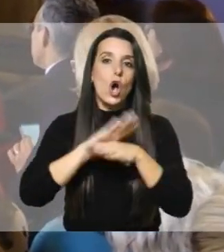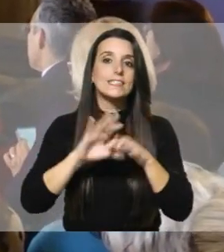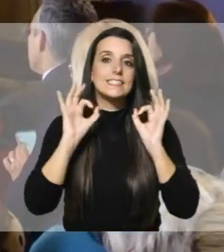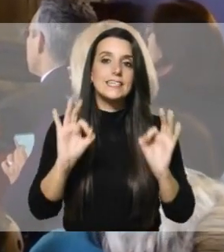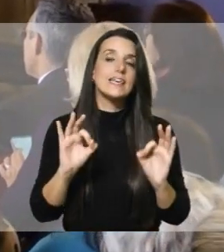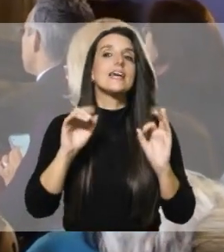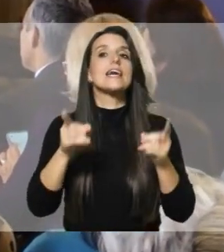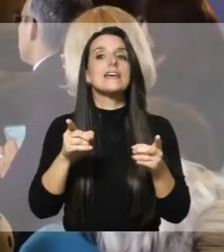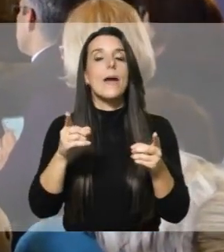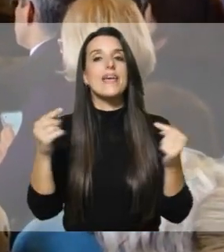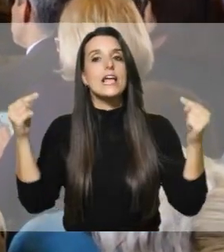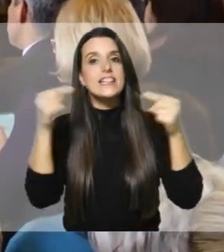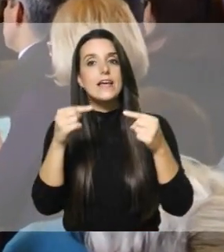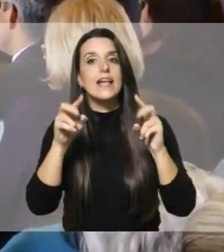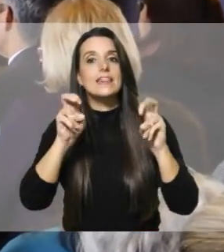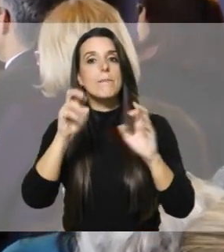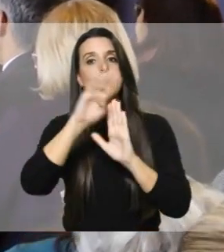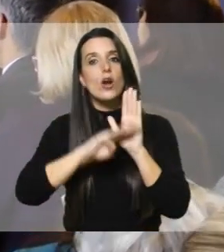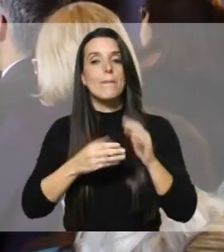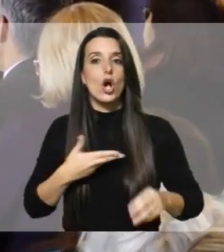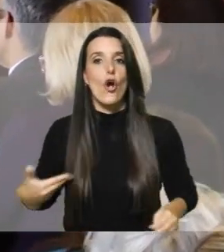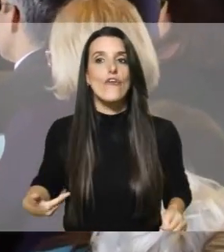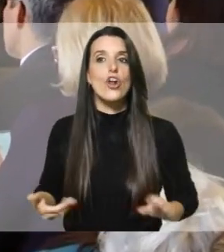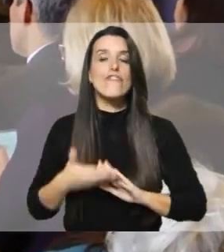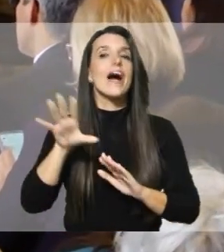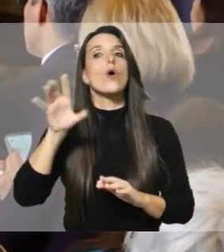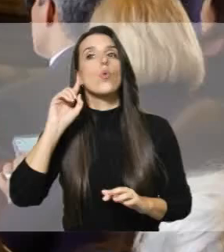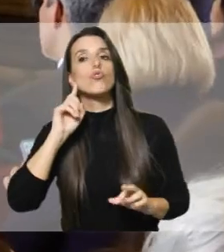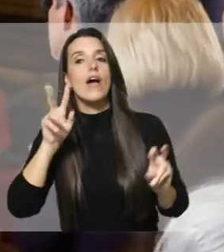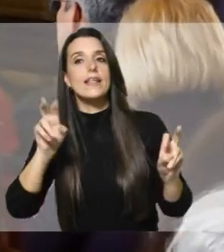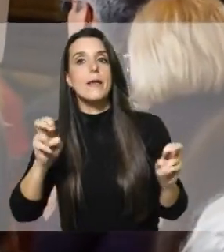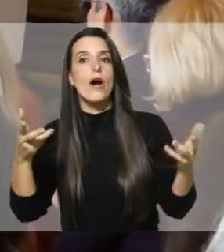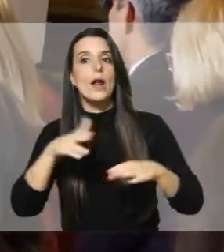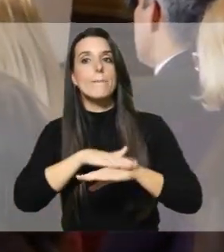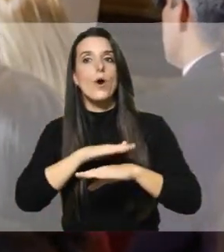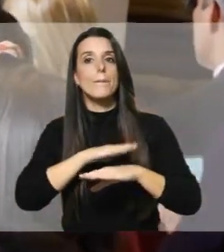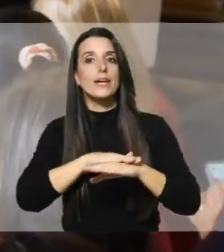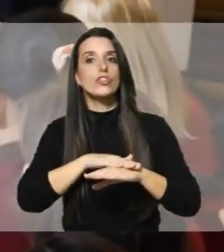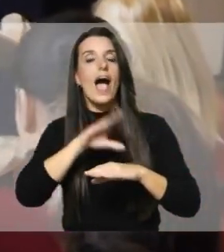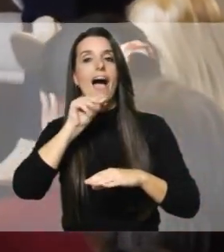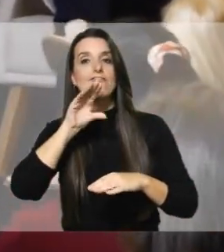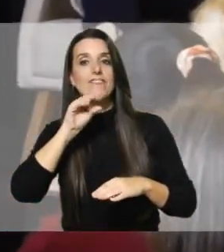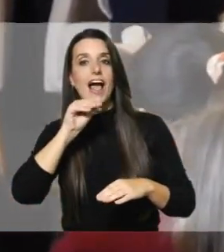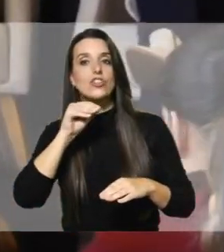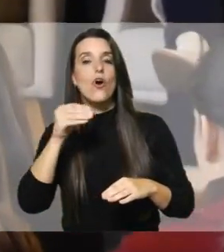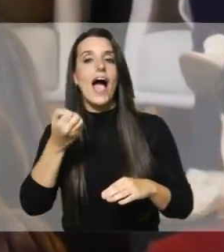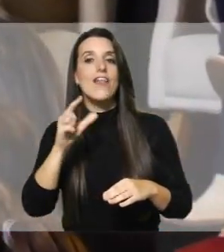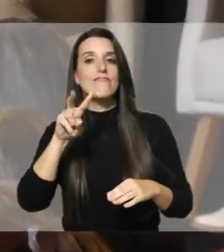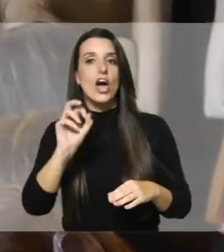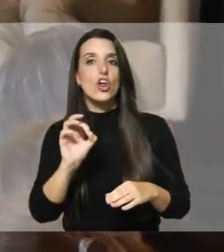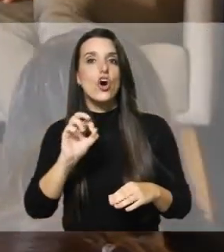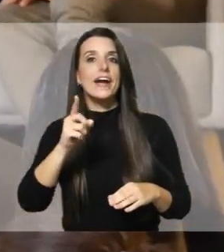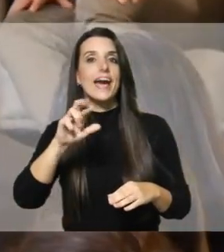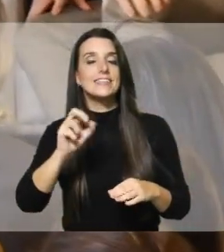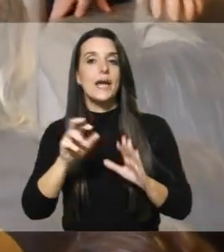los que tienen discrepancias con sus programas de gobierno. Vamos a escuchar, en este momento está haciendo uso de la palabra Álvaro García,